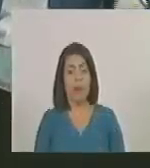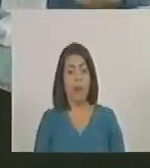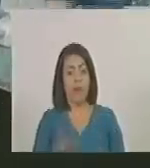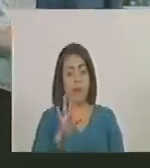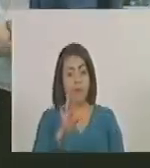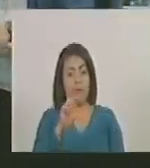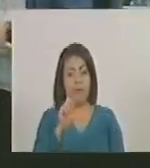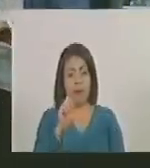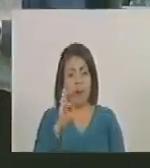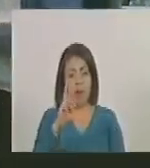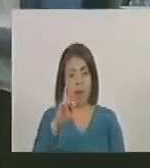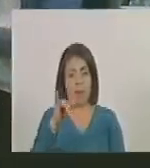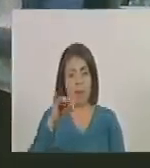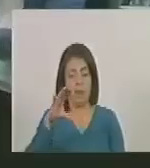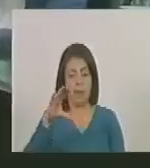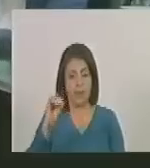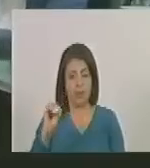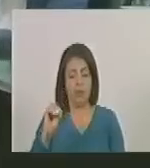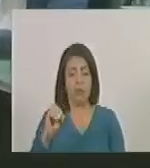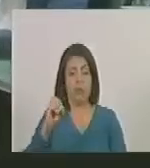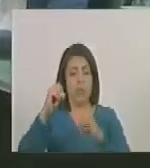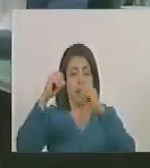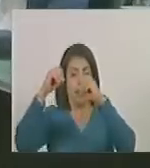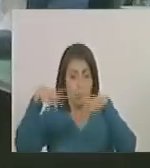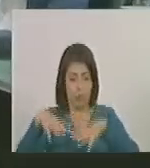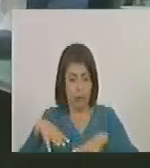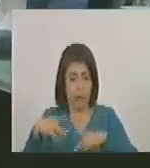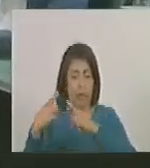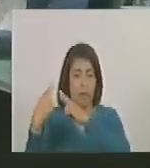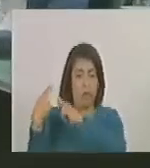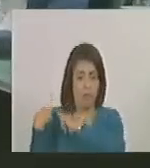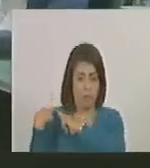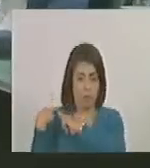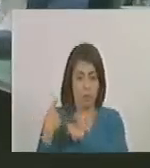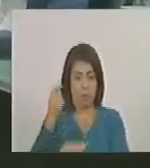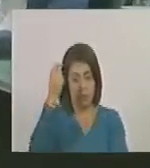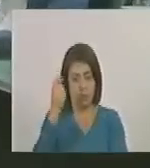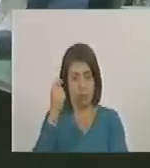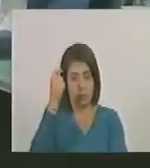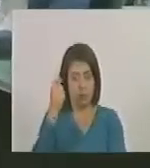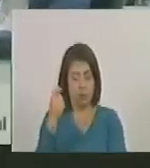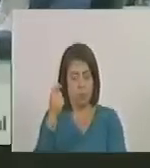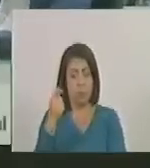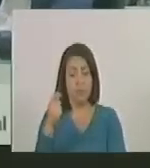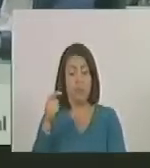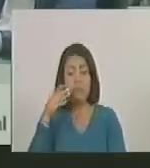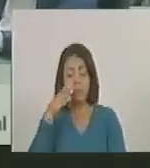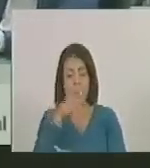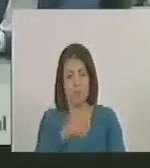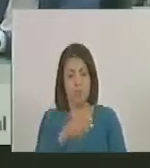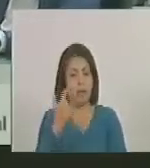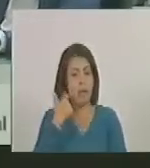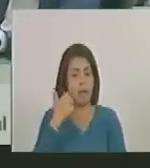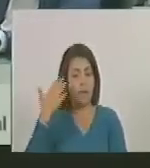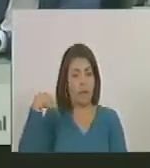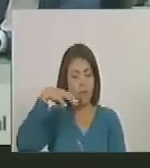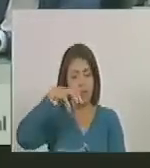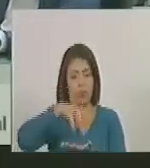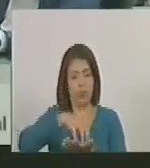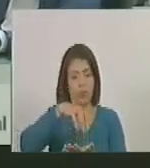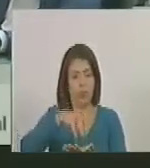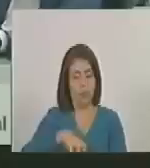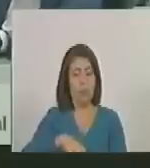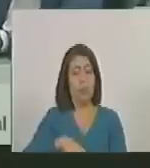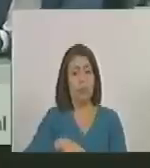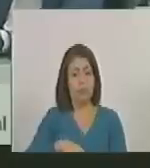Fabricio Ojeda de renunciar al curul parlamentario del antiguo Congreso del